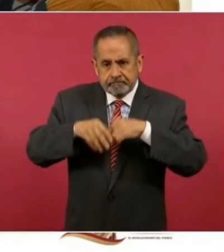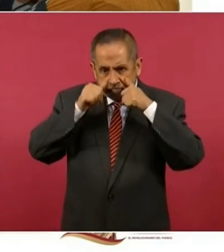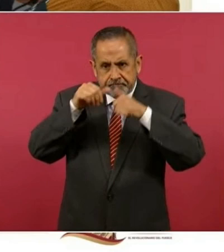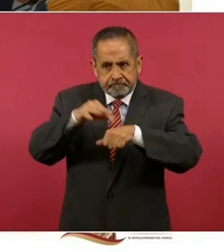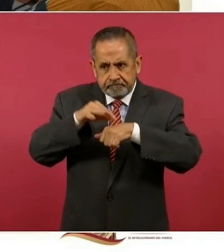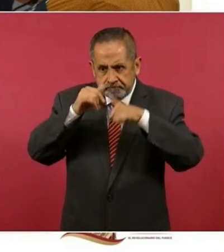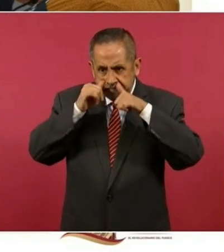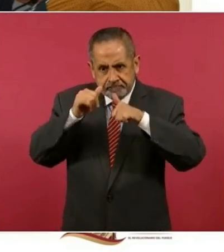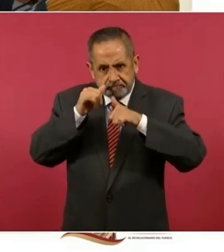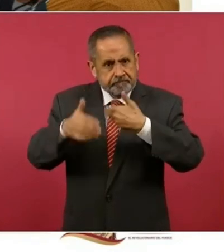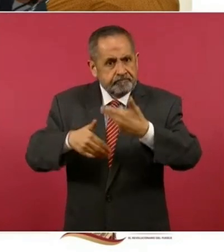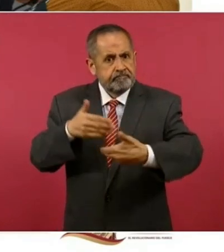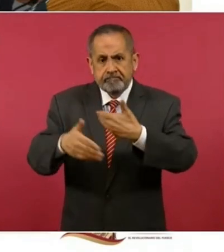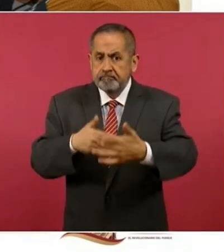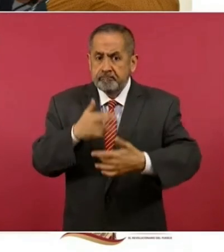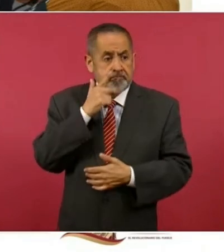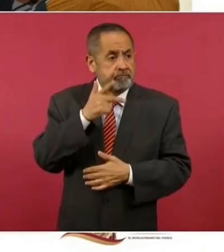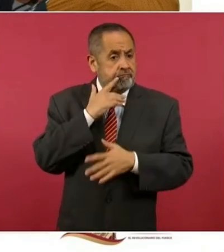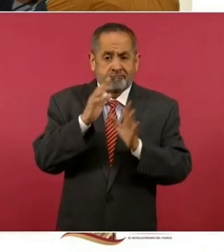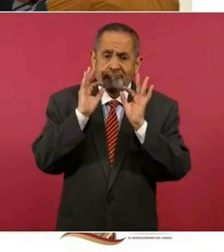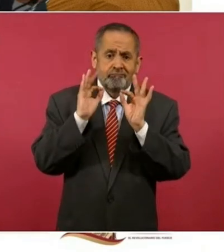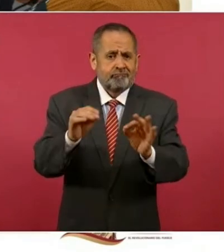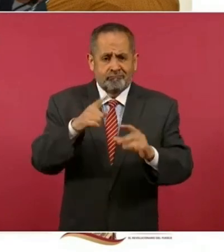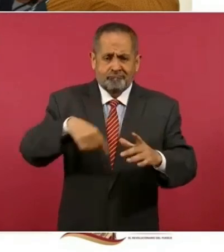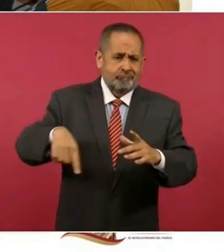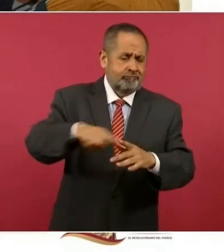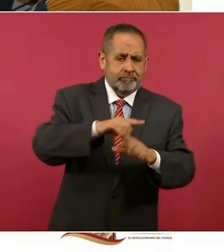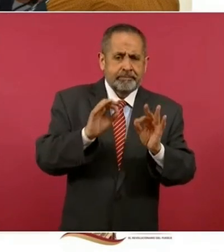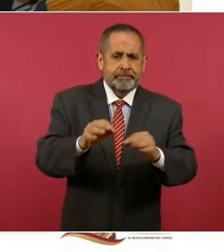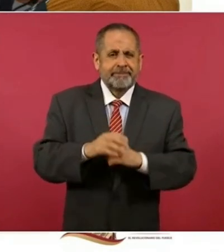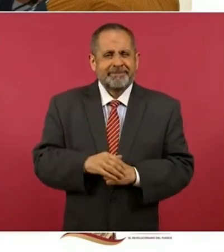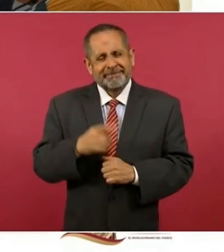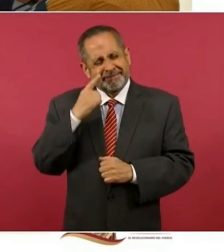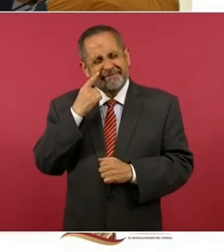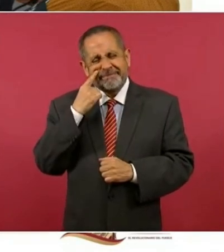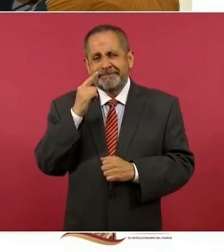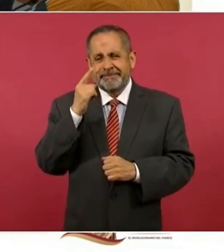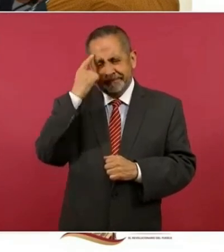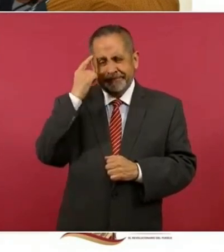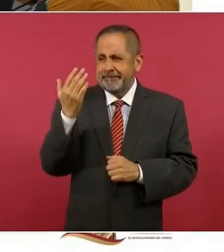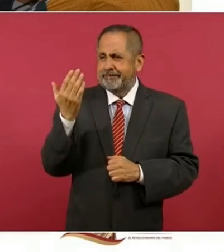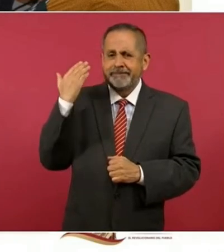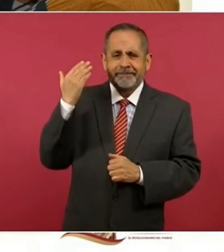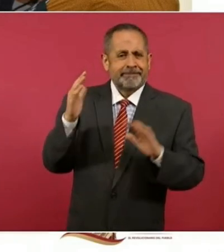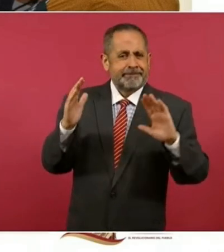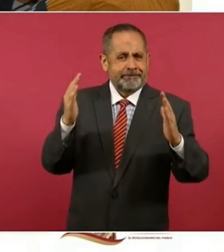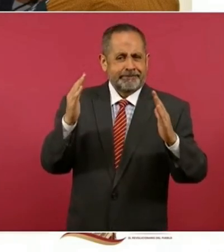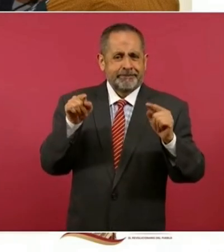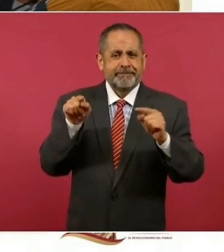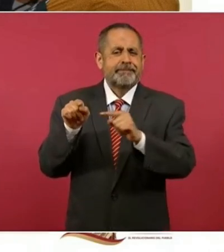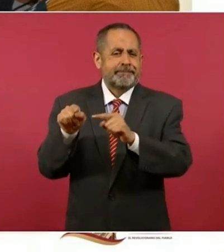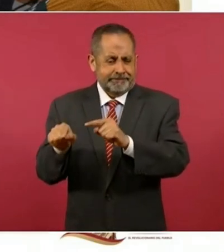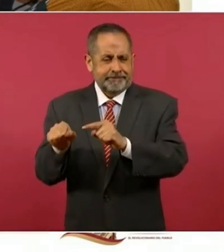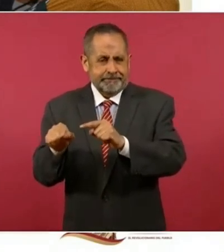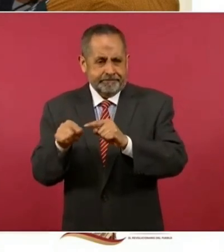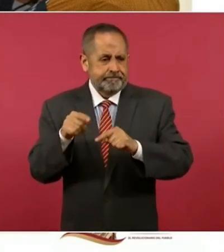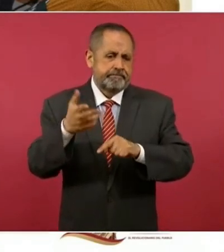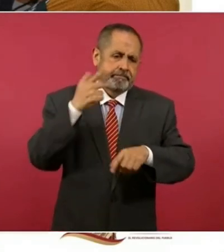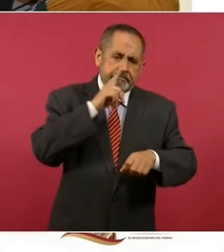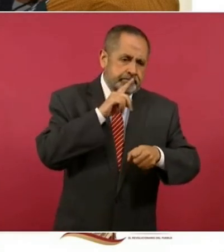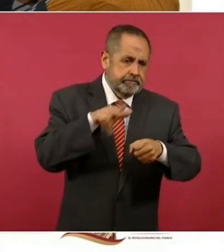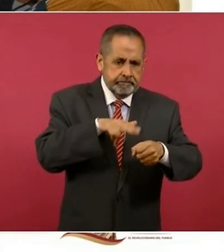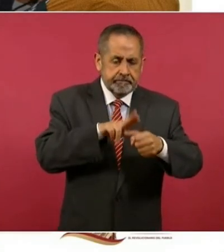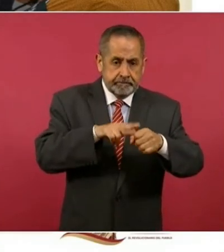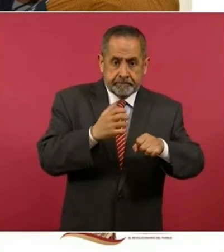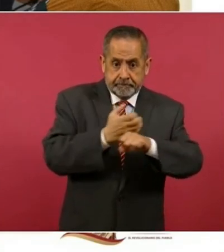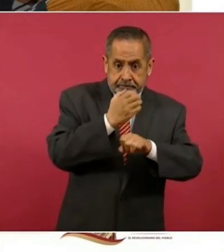estos hospitales, la famosa productividad, respecto al último mes que operó como un sistema